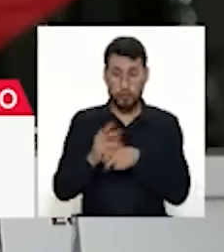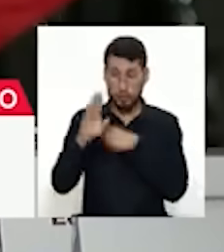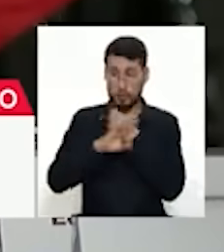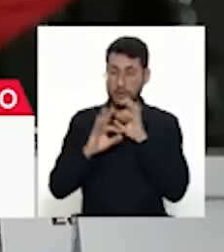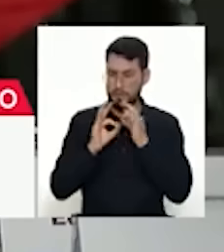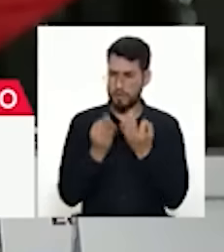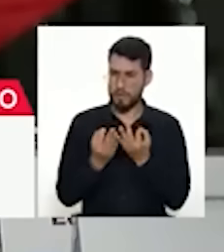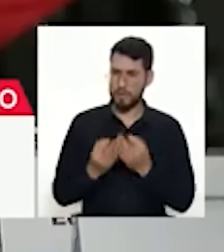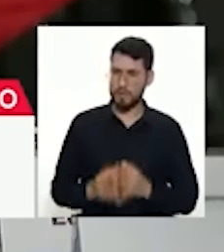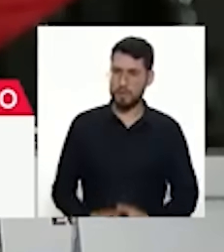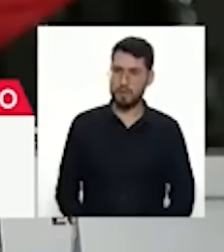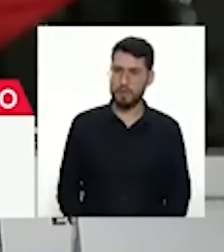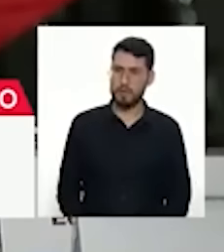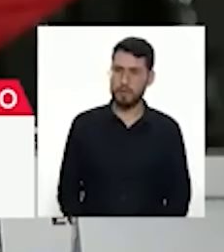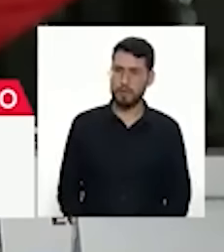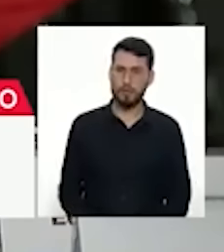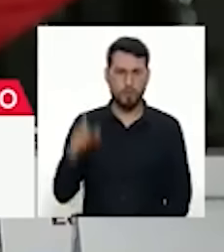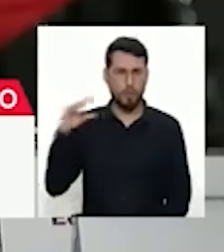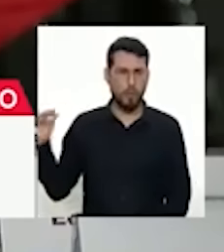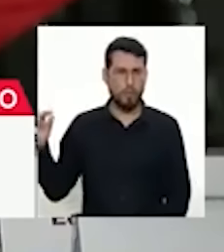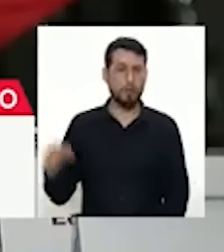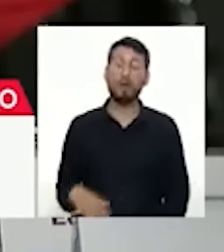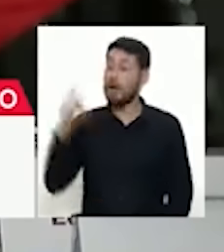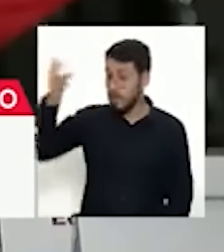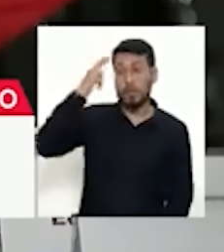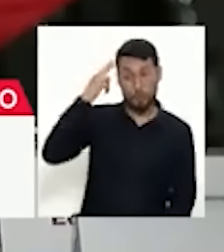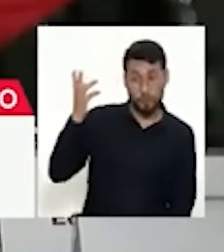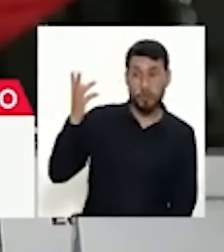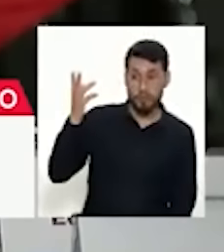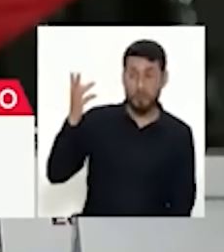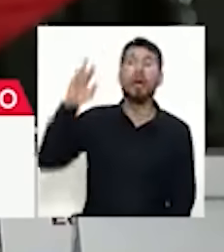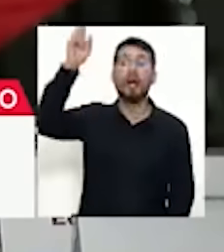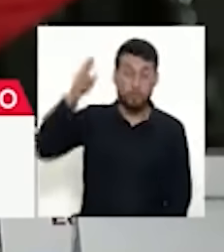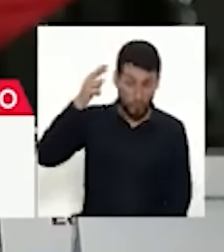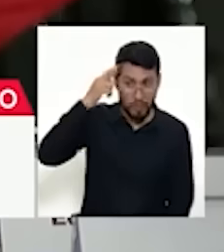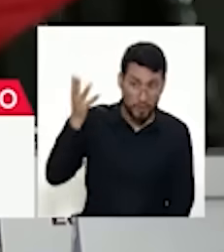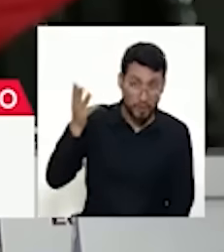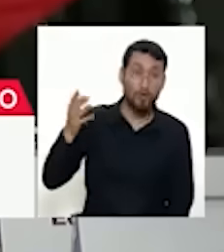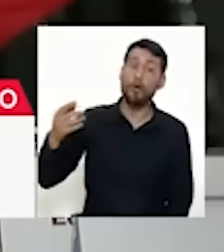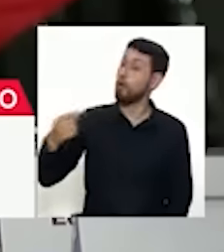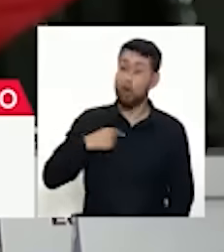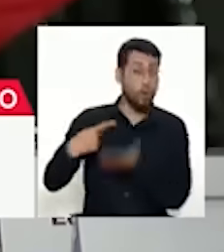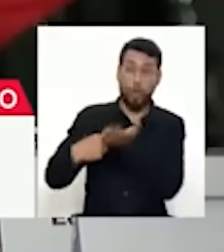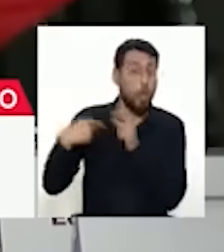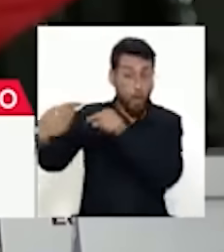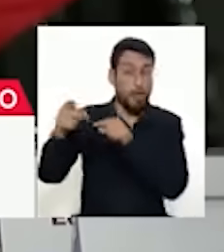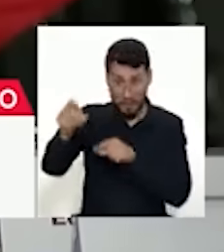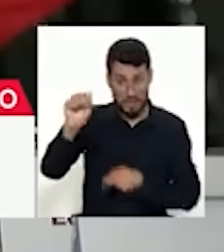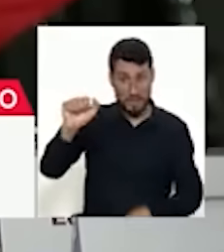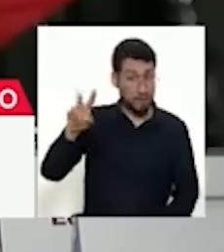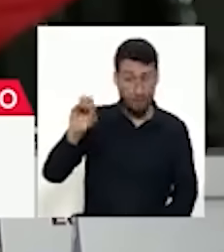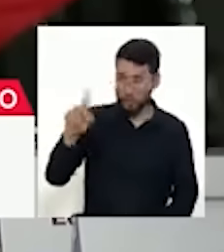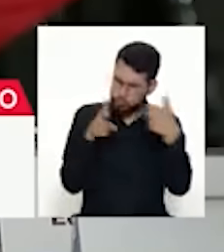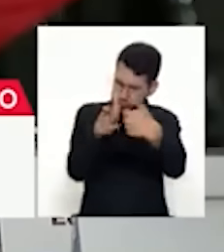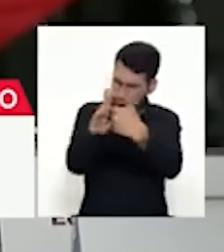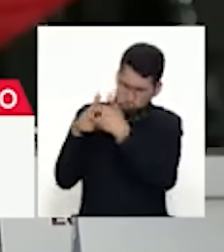la familia con más razón con más razón y no estoy debatiendo contigo Salvador con